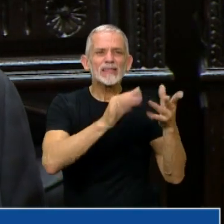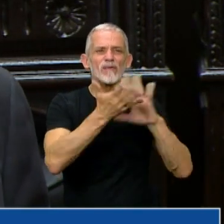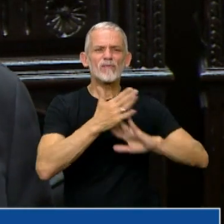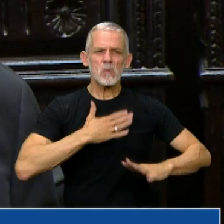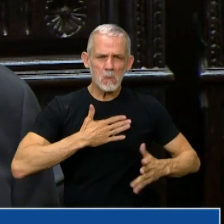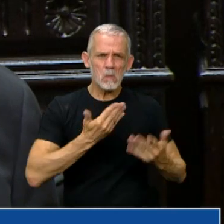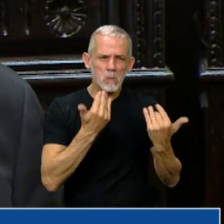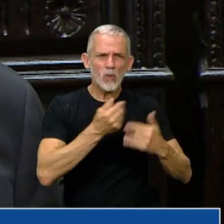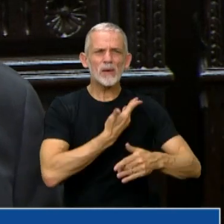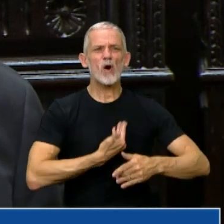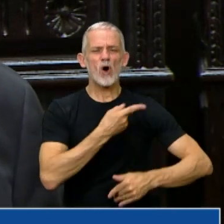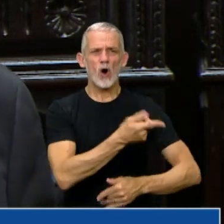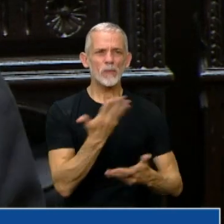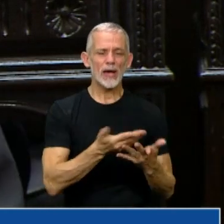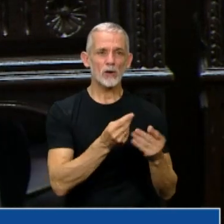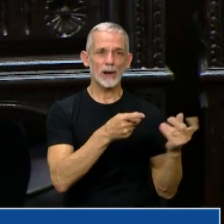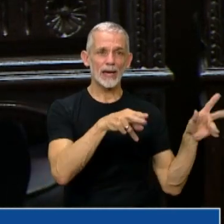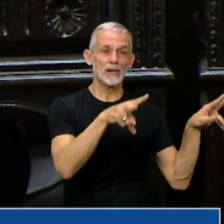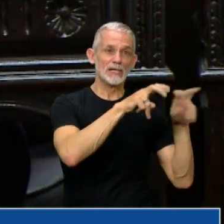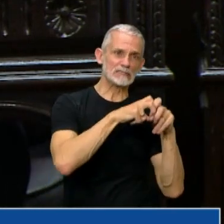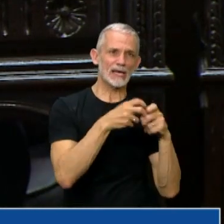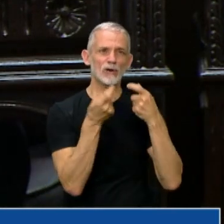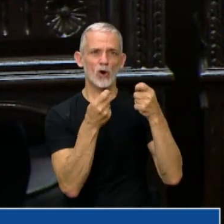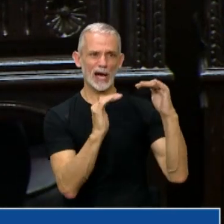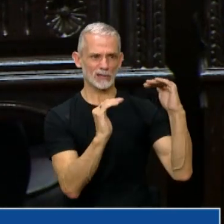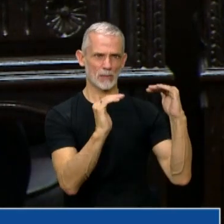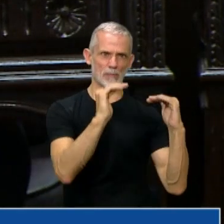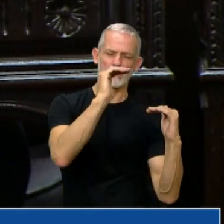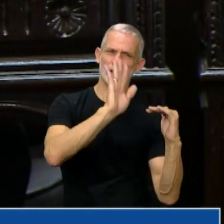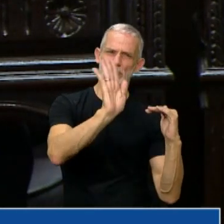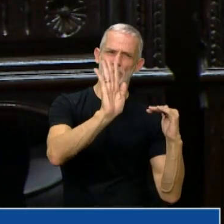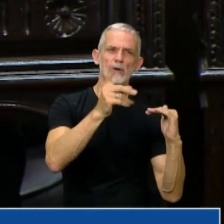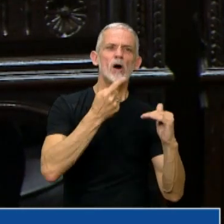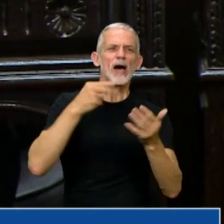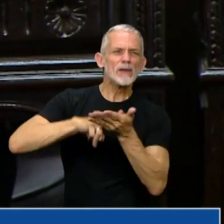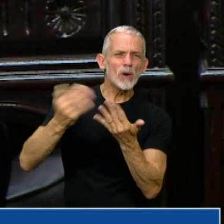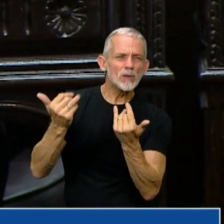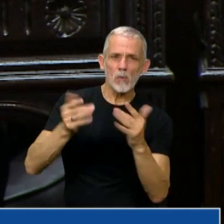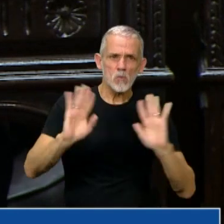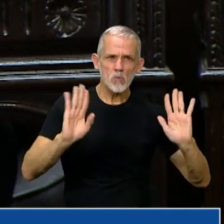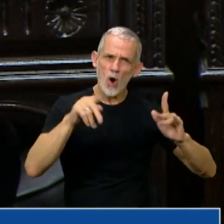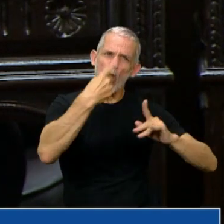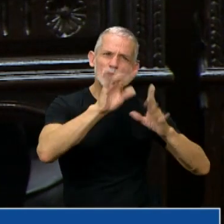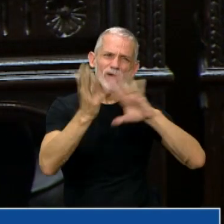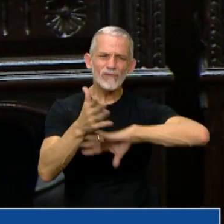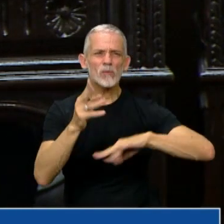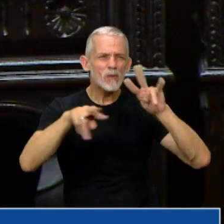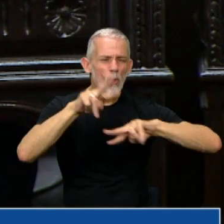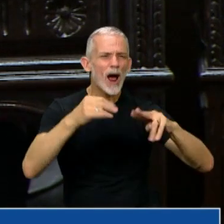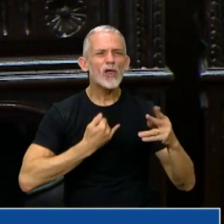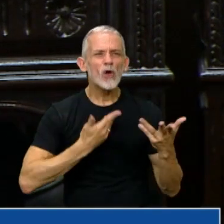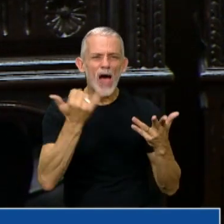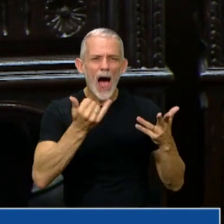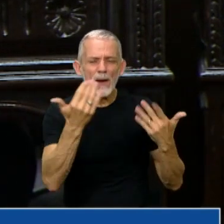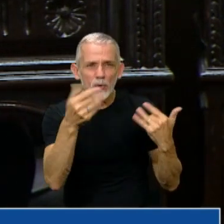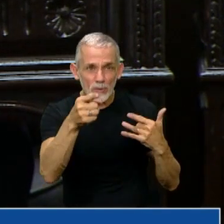nuestro alcance para que esto no suceda, que no son insistir en las políticas de ajuste, sino que son buscar dónde